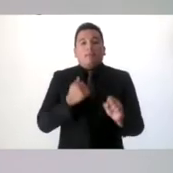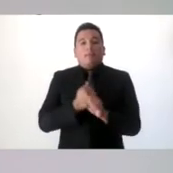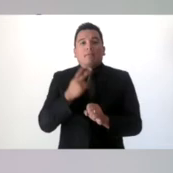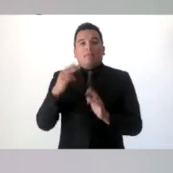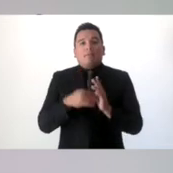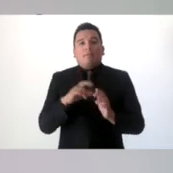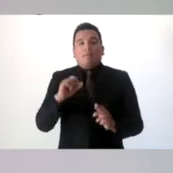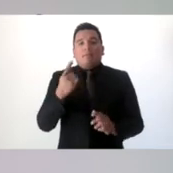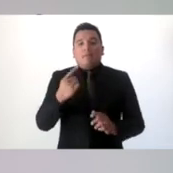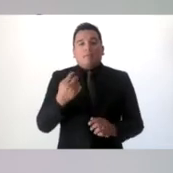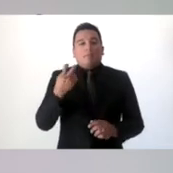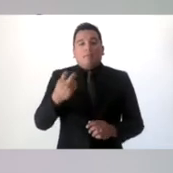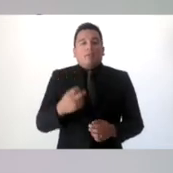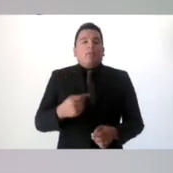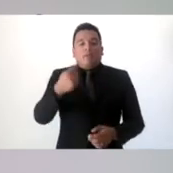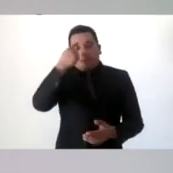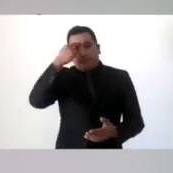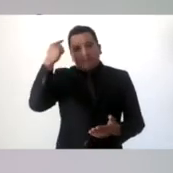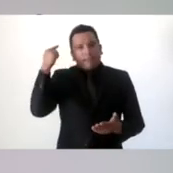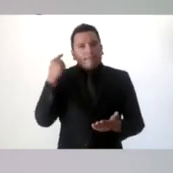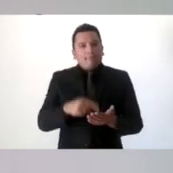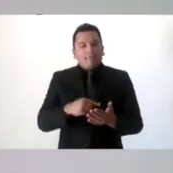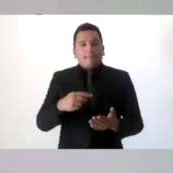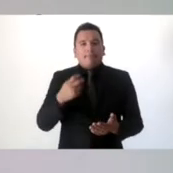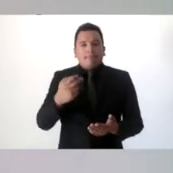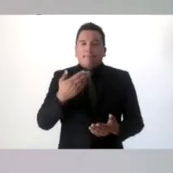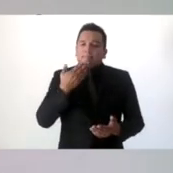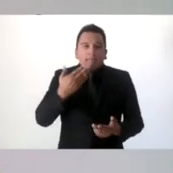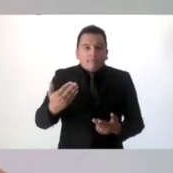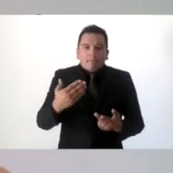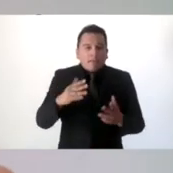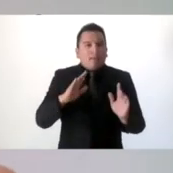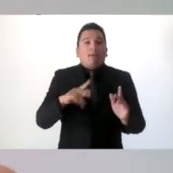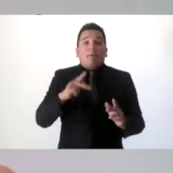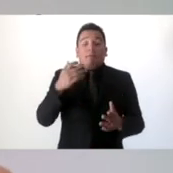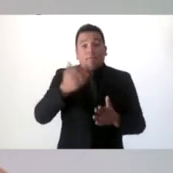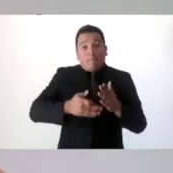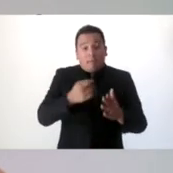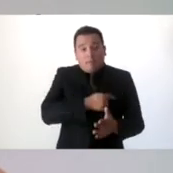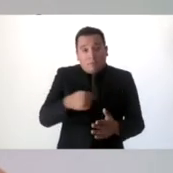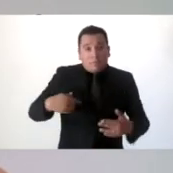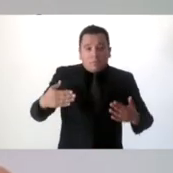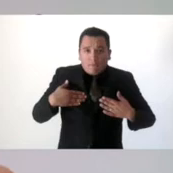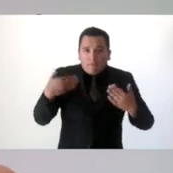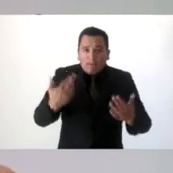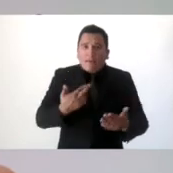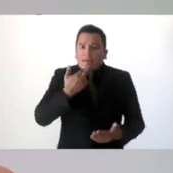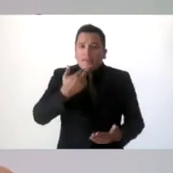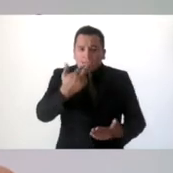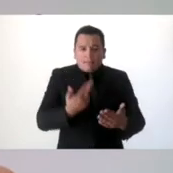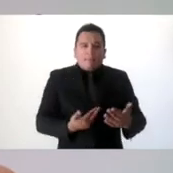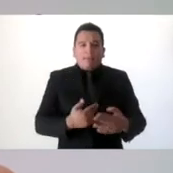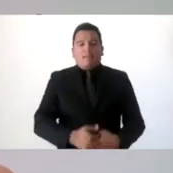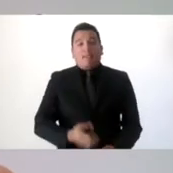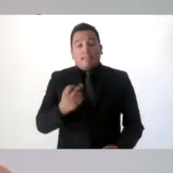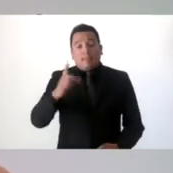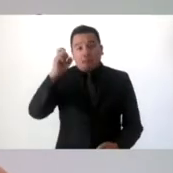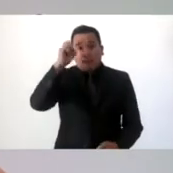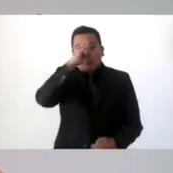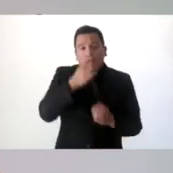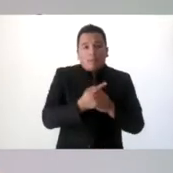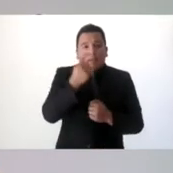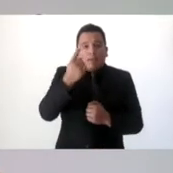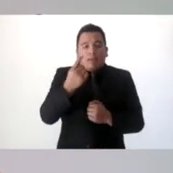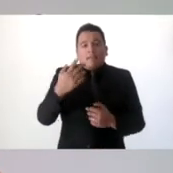Entonces, creo que sí, ya hay esa parte, pero falta ahora creer en los resultados. Yo creo que esta es la parte más difícil